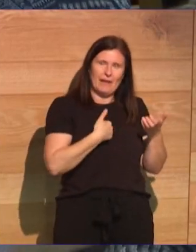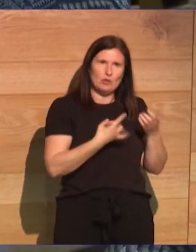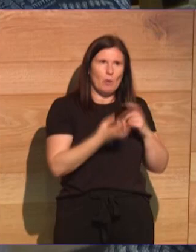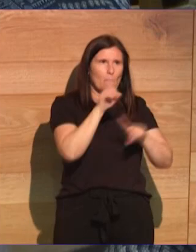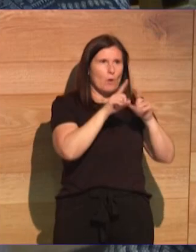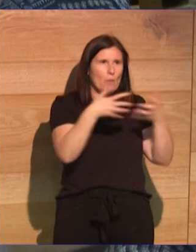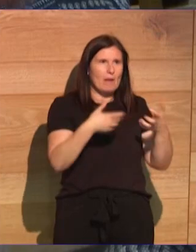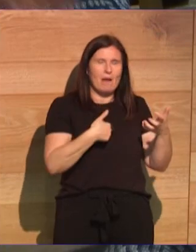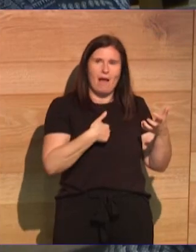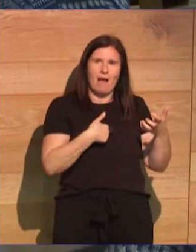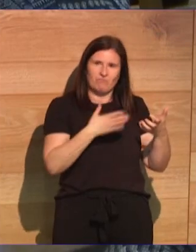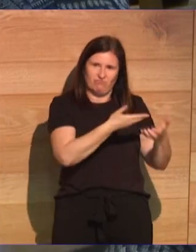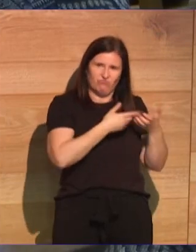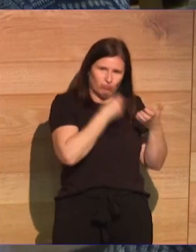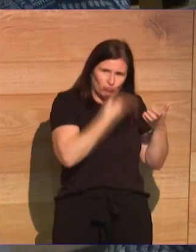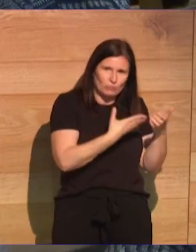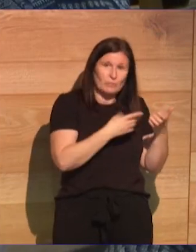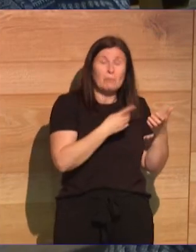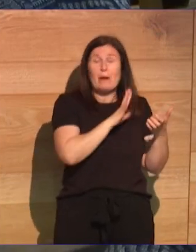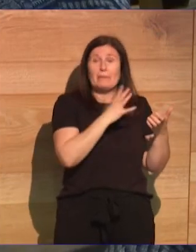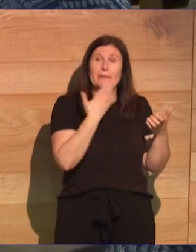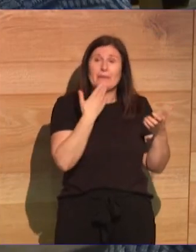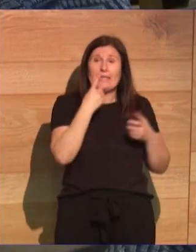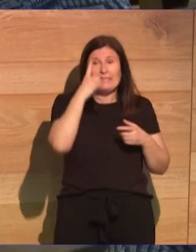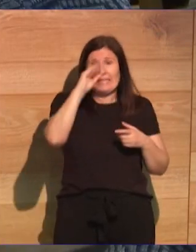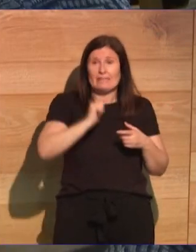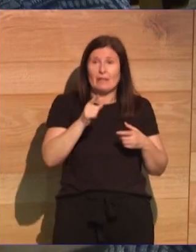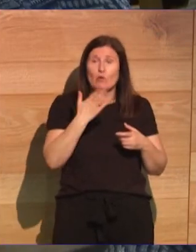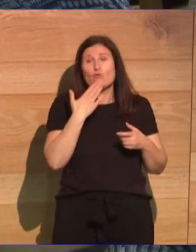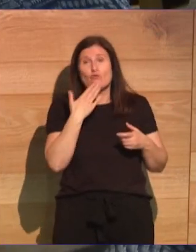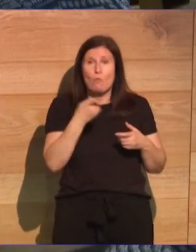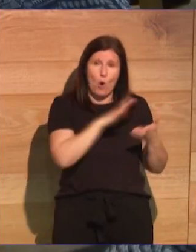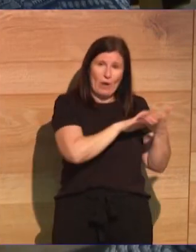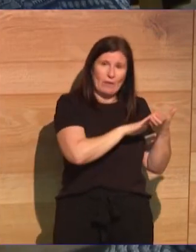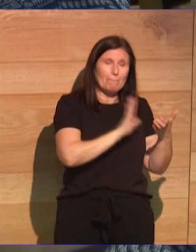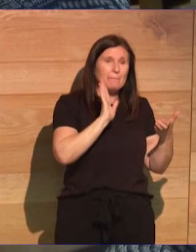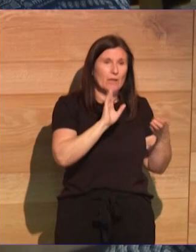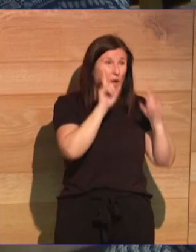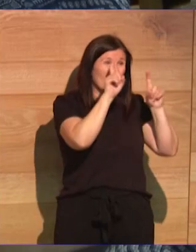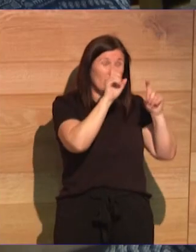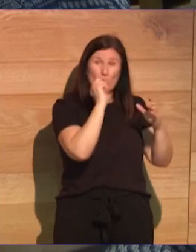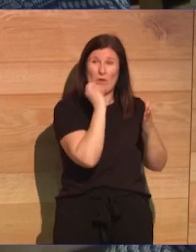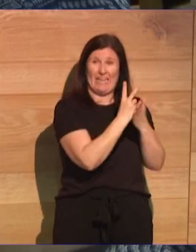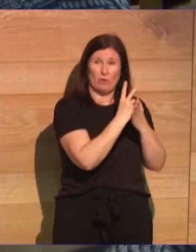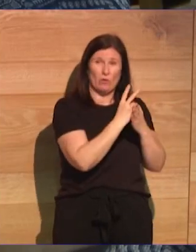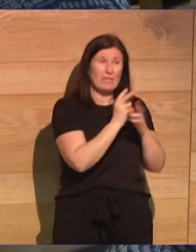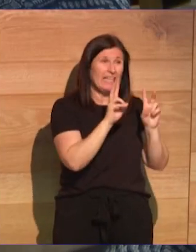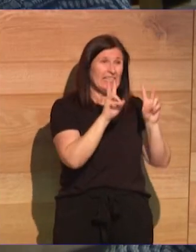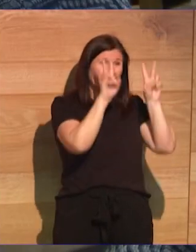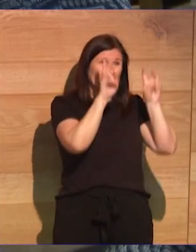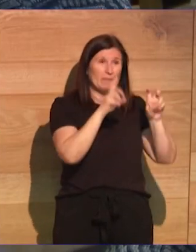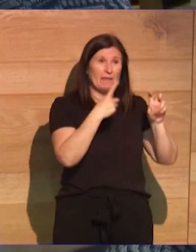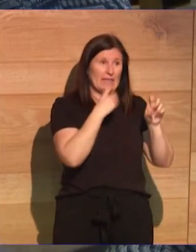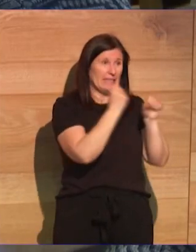yo la inteligencia artificial. Sin embargo, creo que hay un reto grande a la educación en términos de evaluar